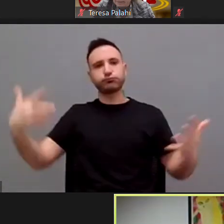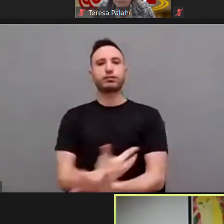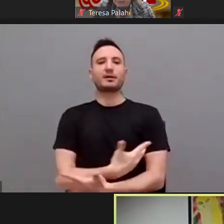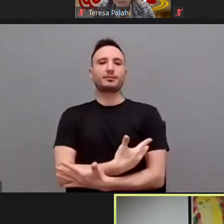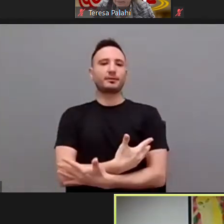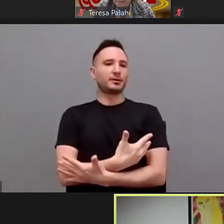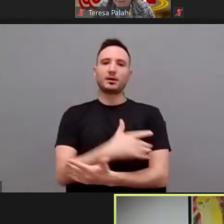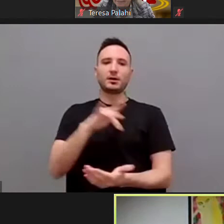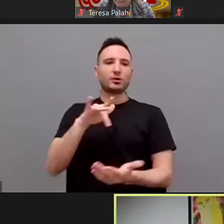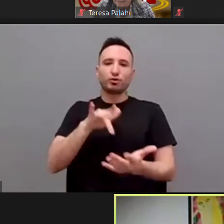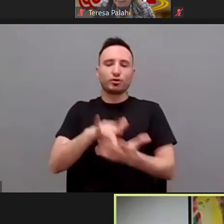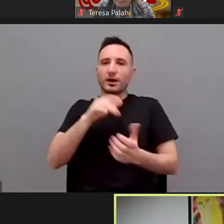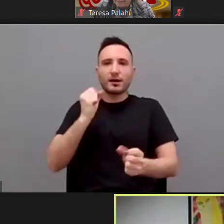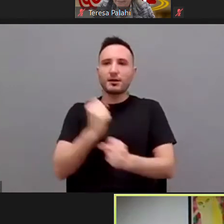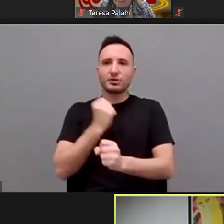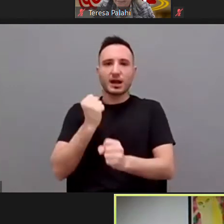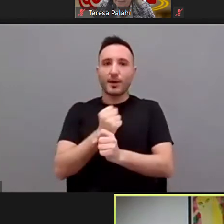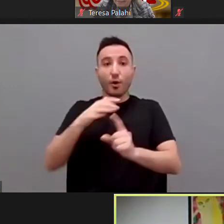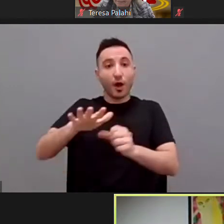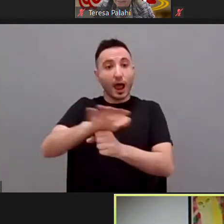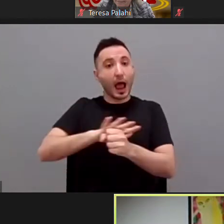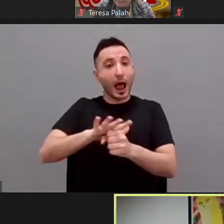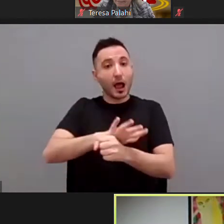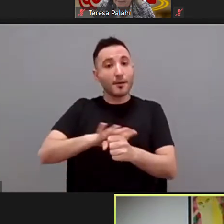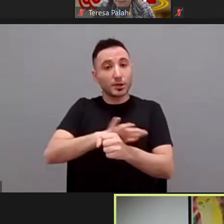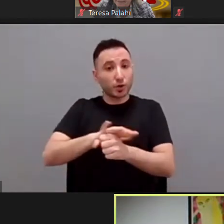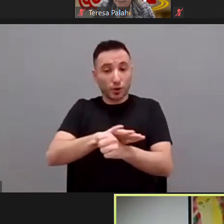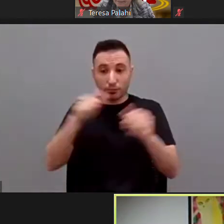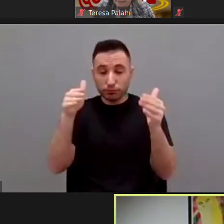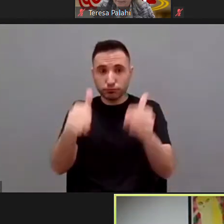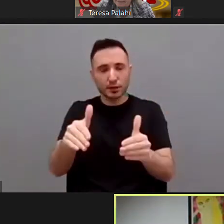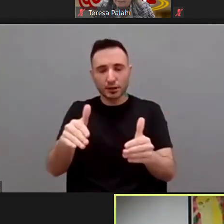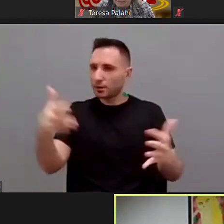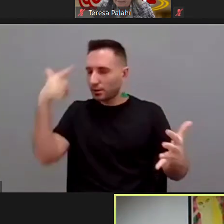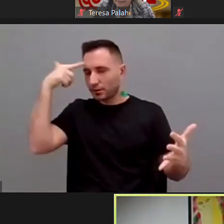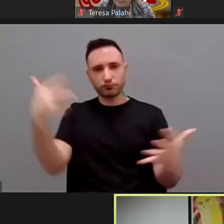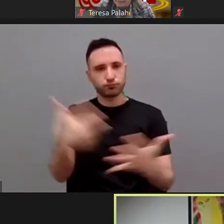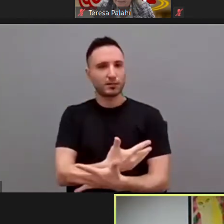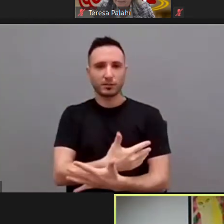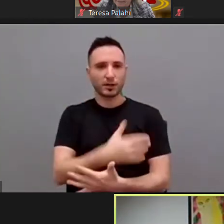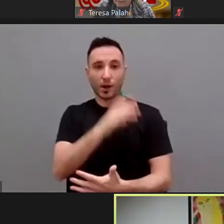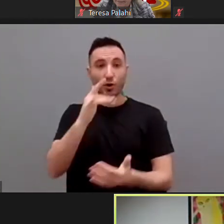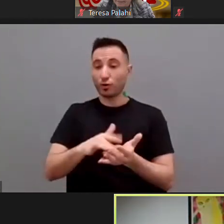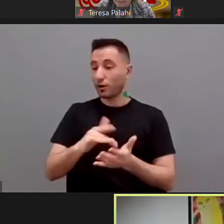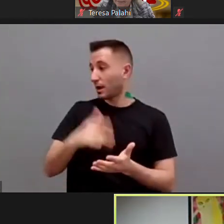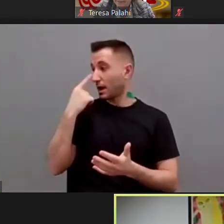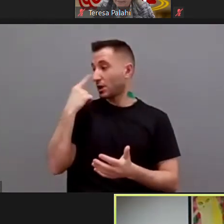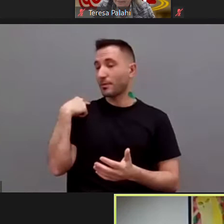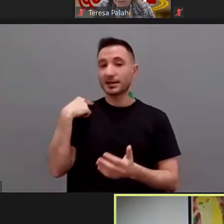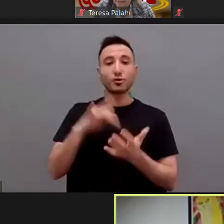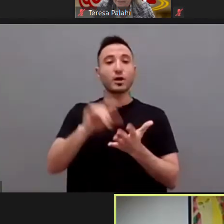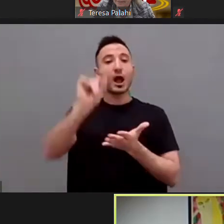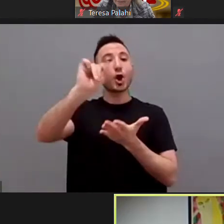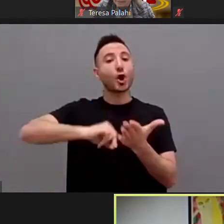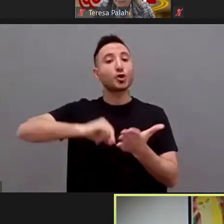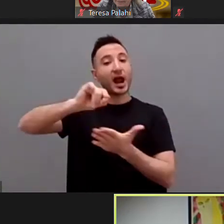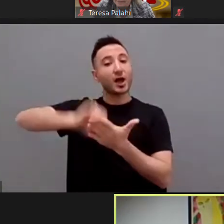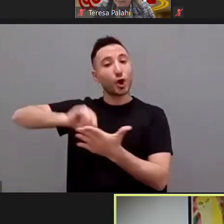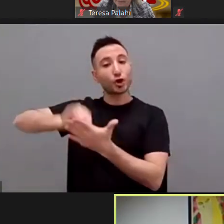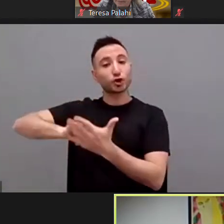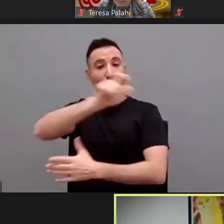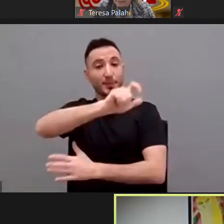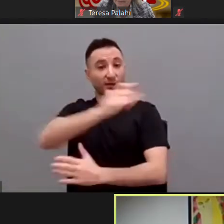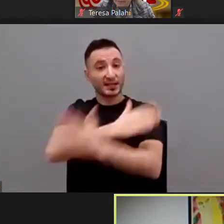trabajamos en este terreno, ¿no? Porque la contratación cayó un 32% el año pasado a personas con